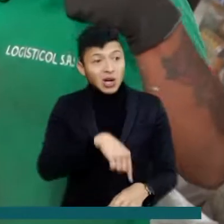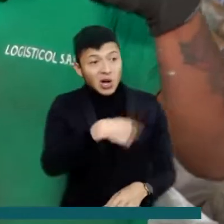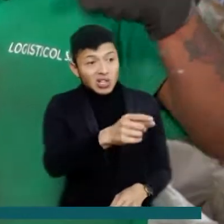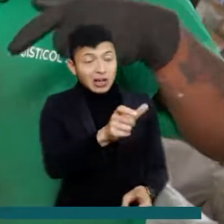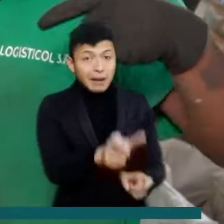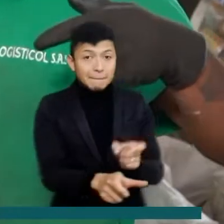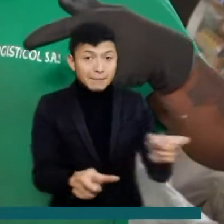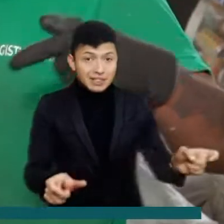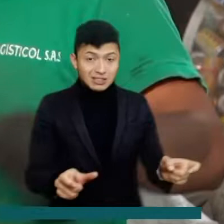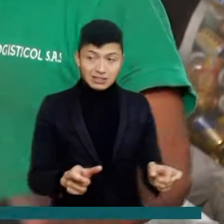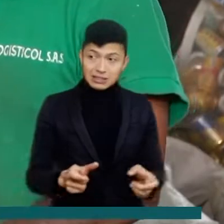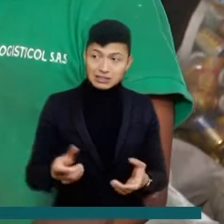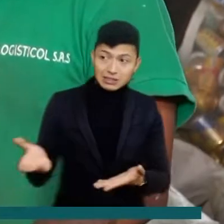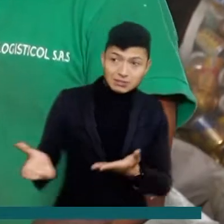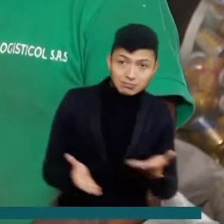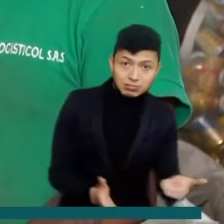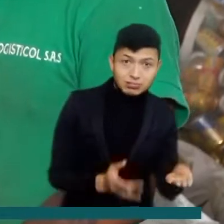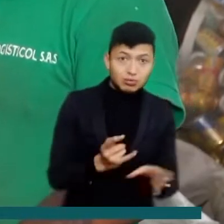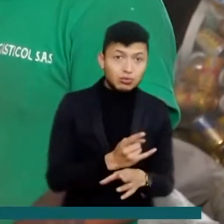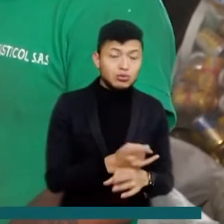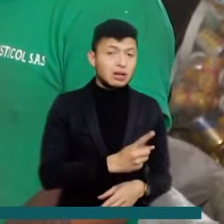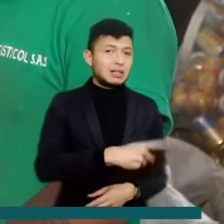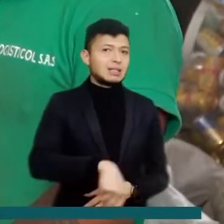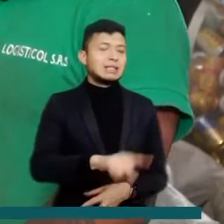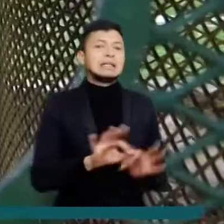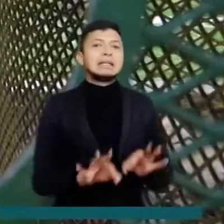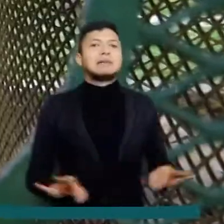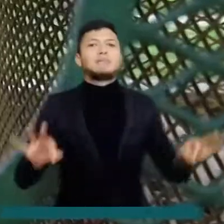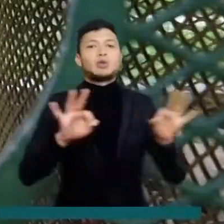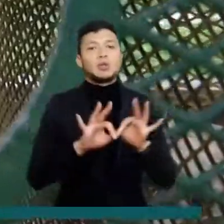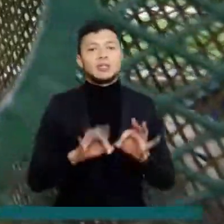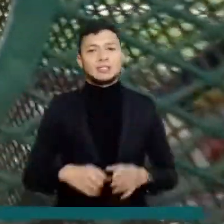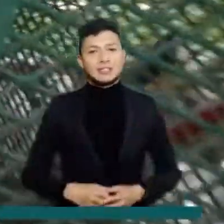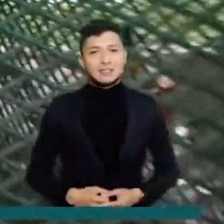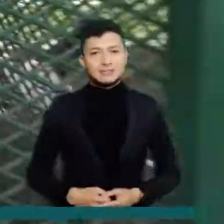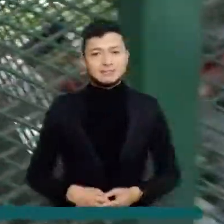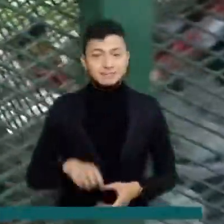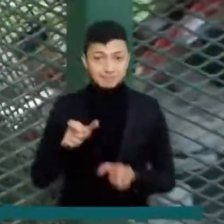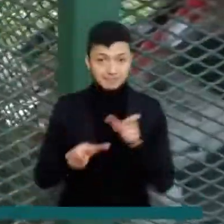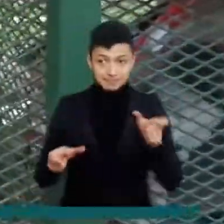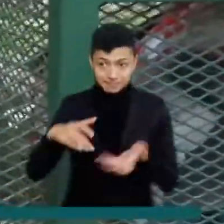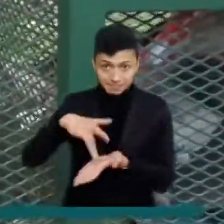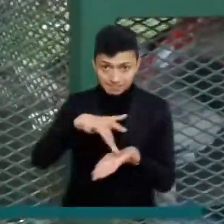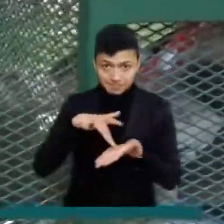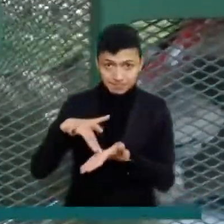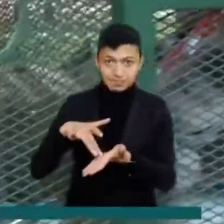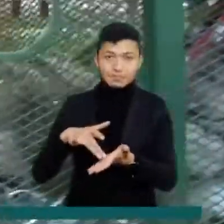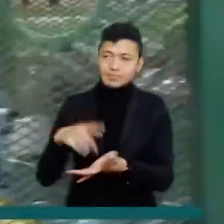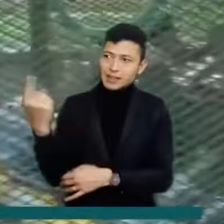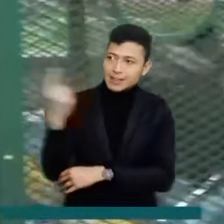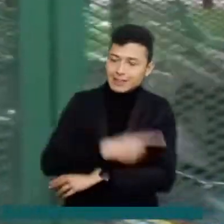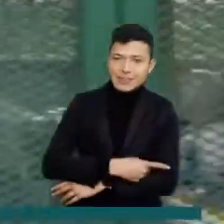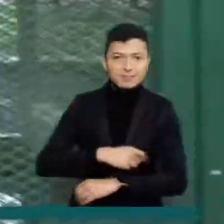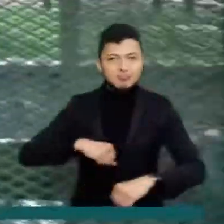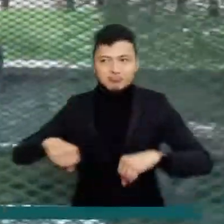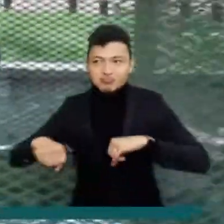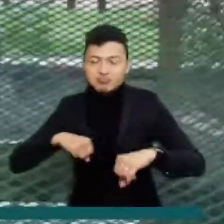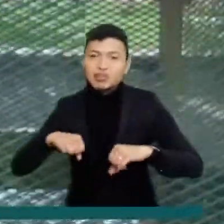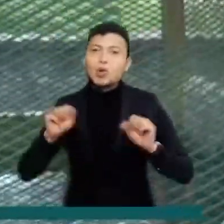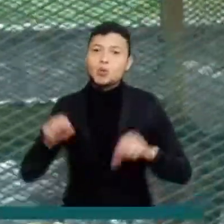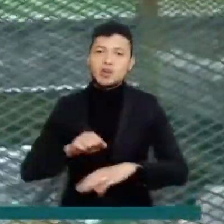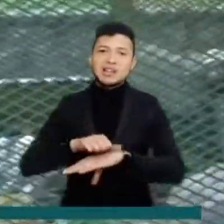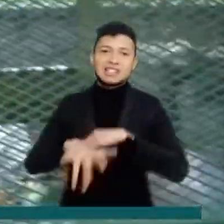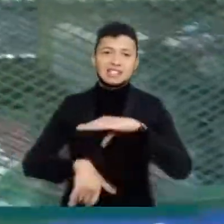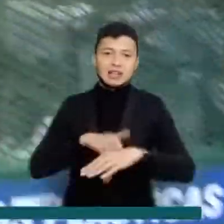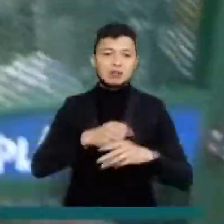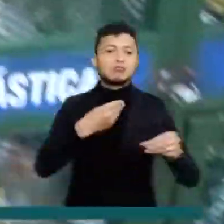que está recibiendo esto, es muy importante. Las personas que participen en estas maratónicas jornadas podrán reciclar